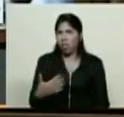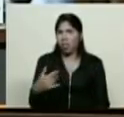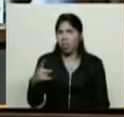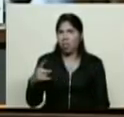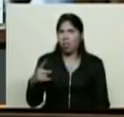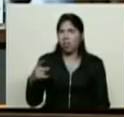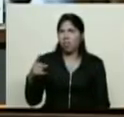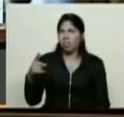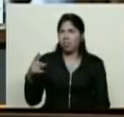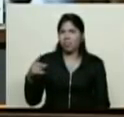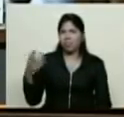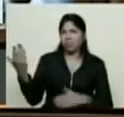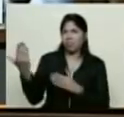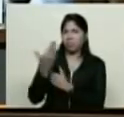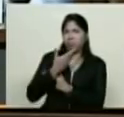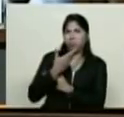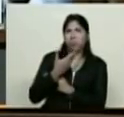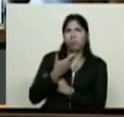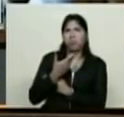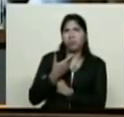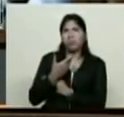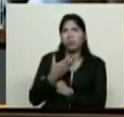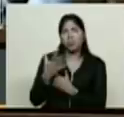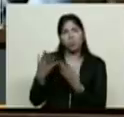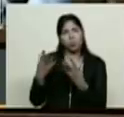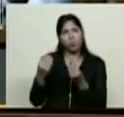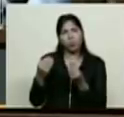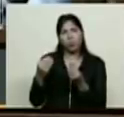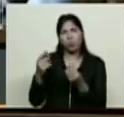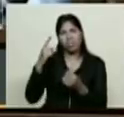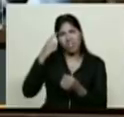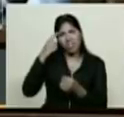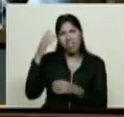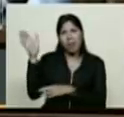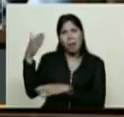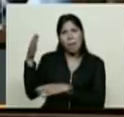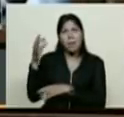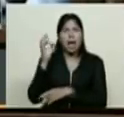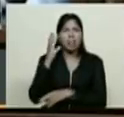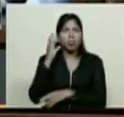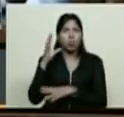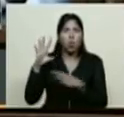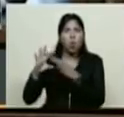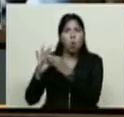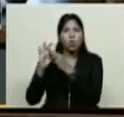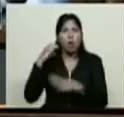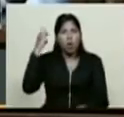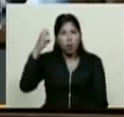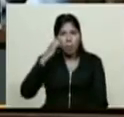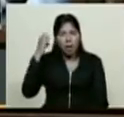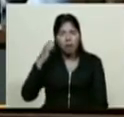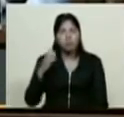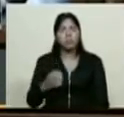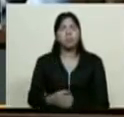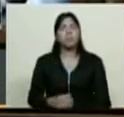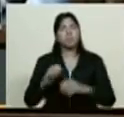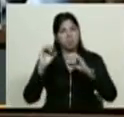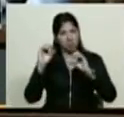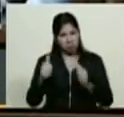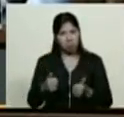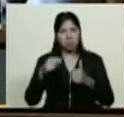sanciones aprobadas por la Unión Europea. A continuación, la